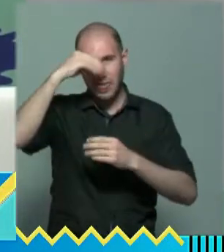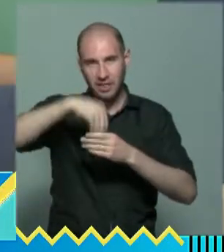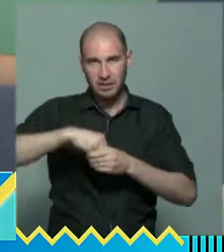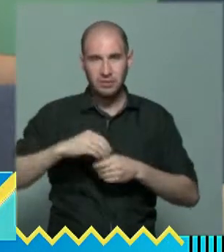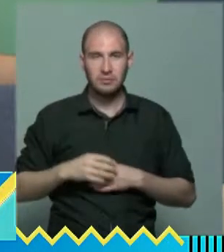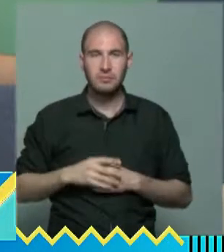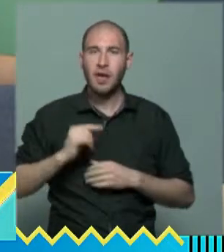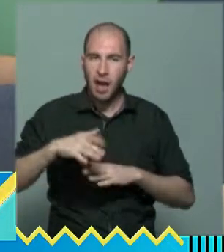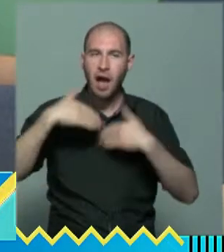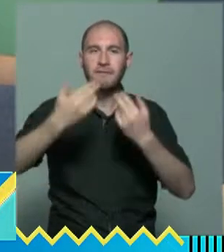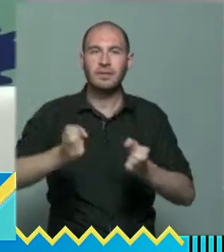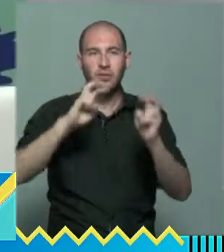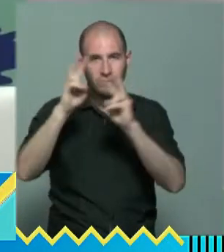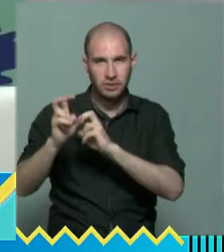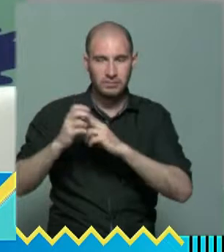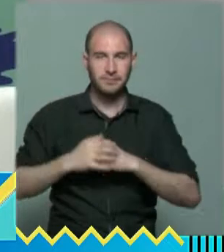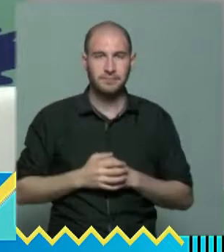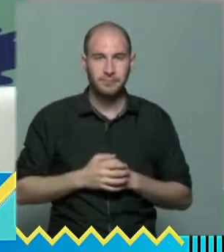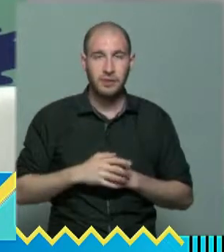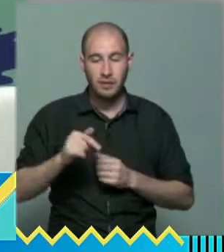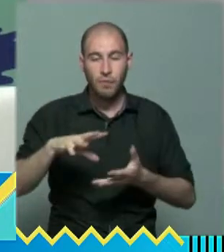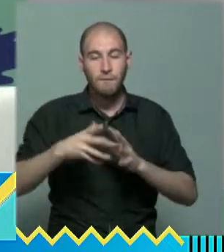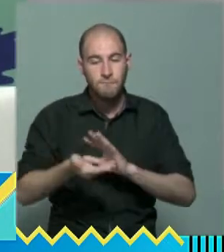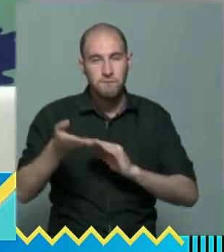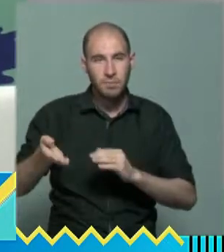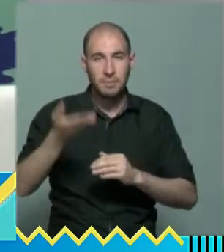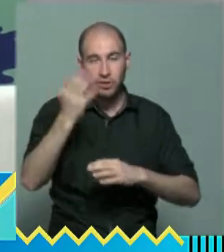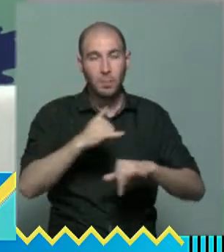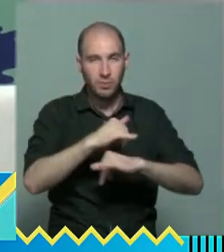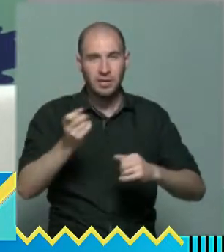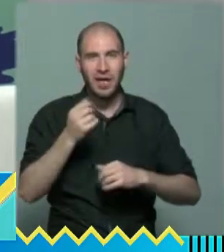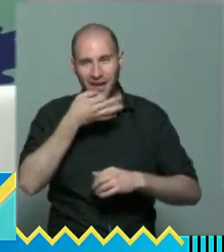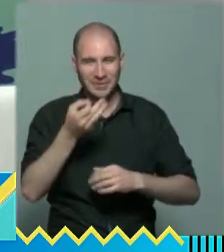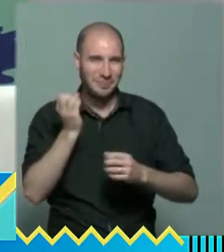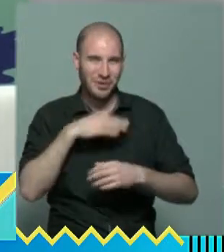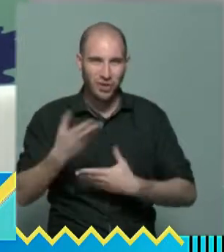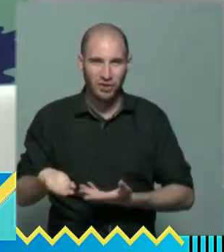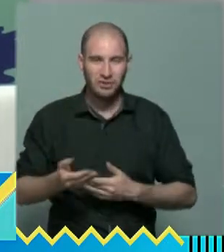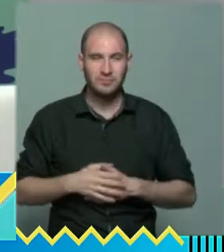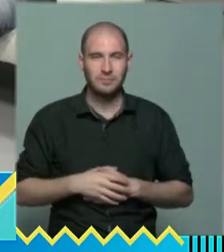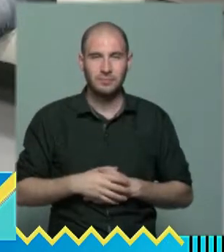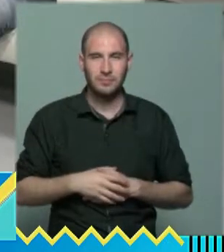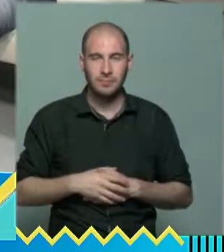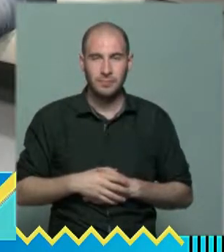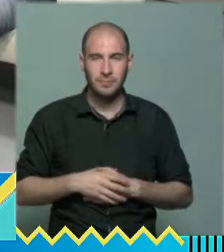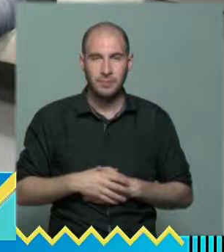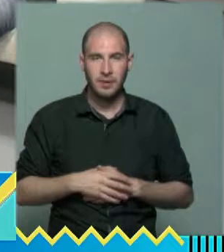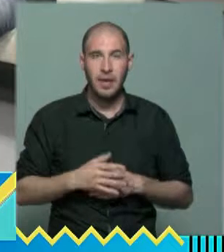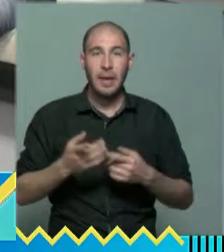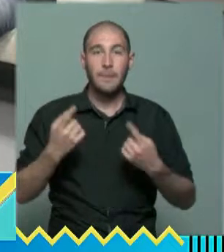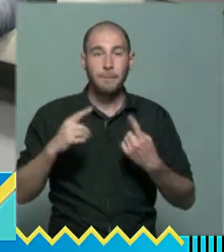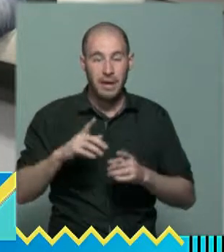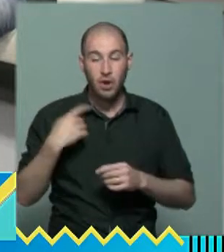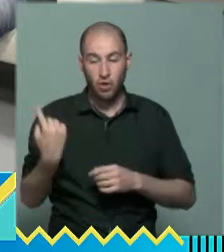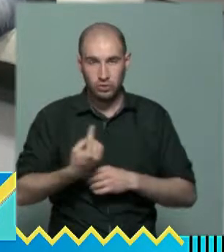es cierto? De ahí avanzar con otros. Creo que esa es una de las formas. Un publicista podría hablar mucho mejor que yo de esto, indudablemente. Lo que sí